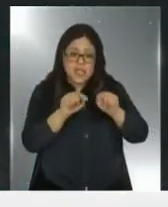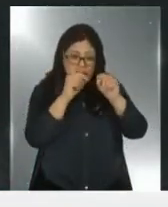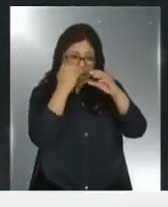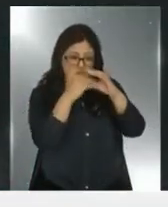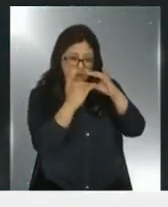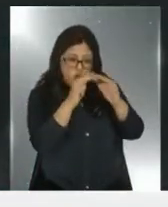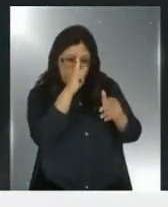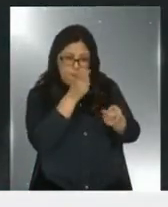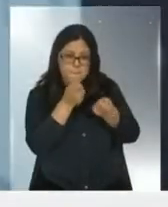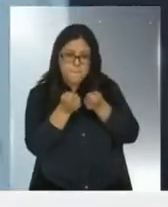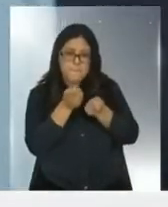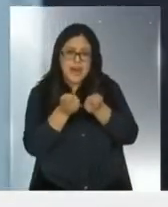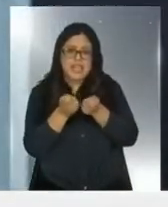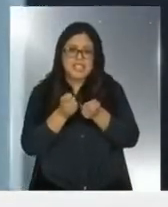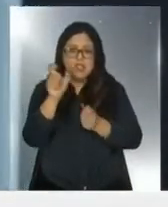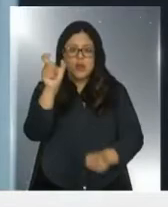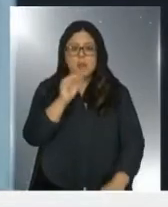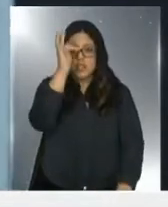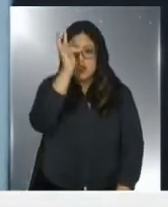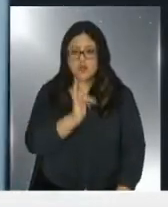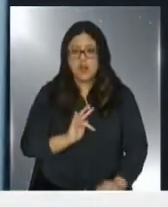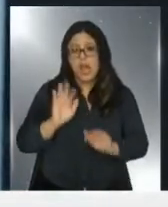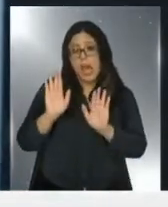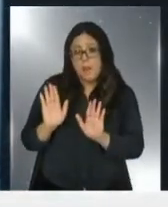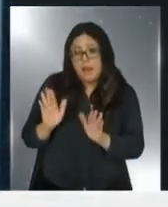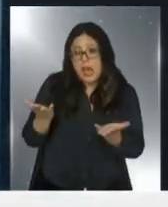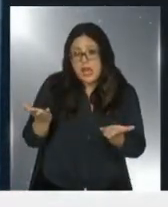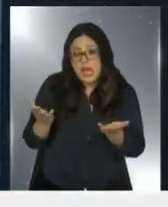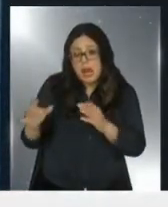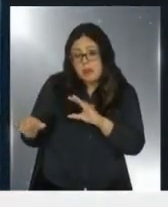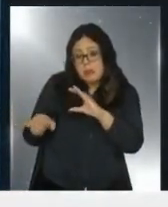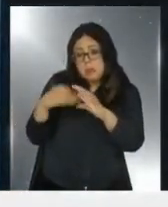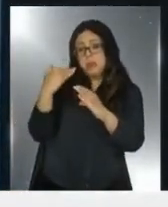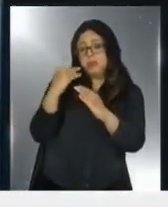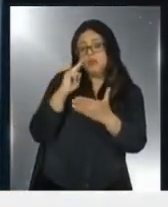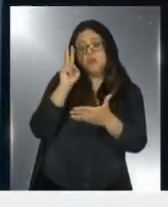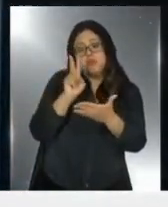lo más similar posible a lo que un funcionario esperaría en su día a día.